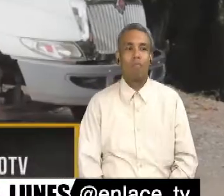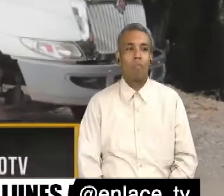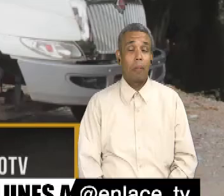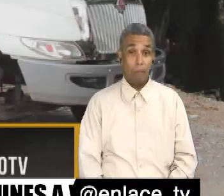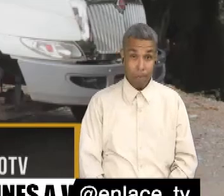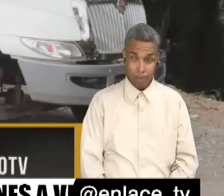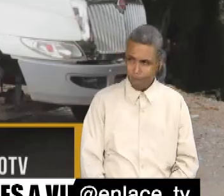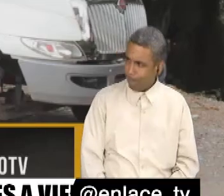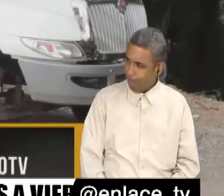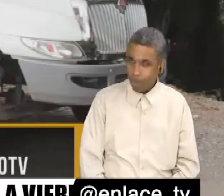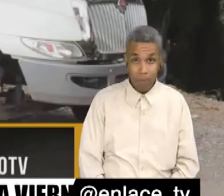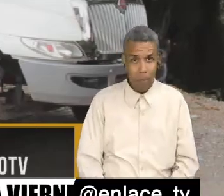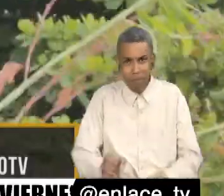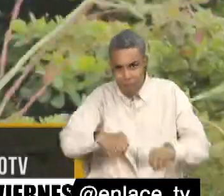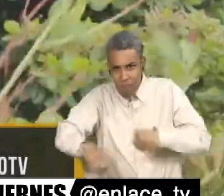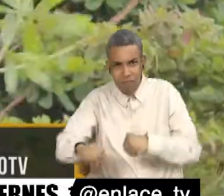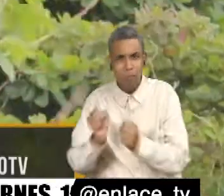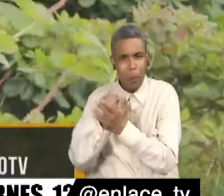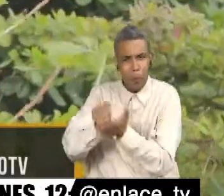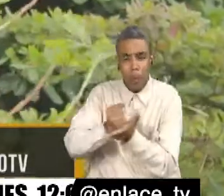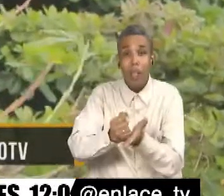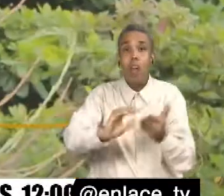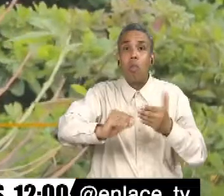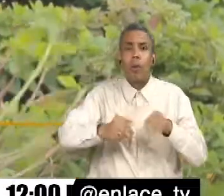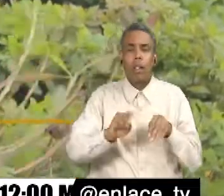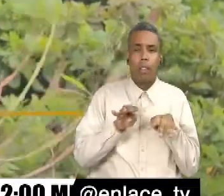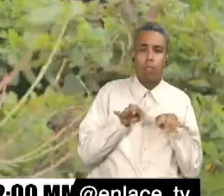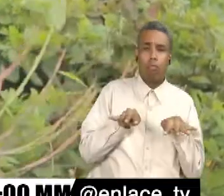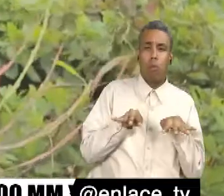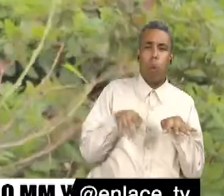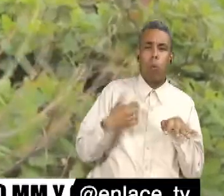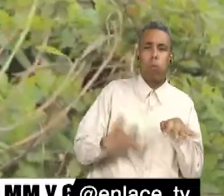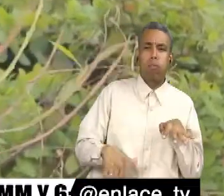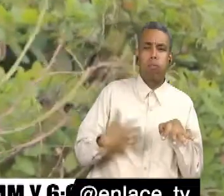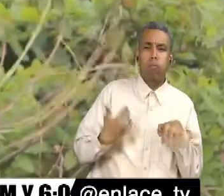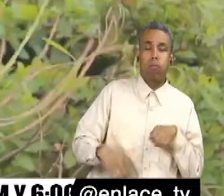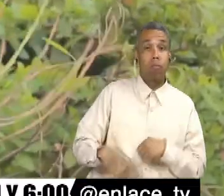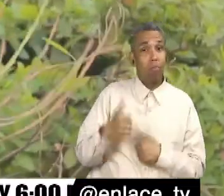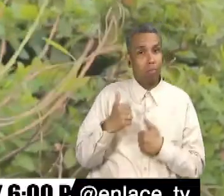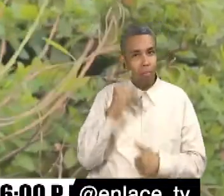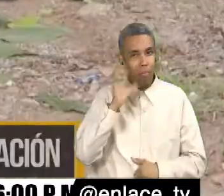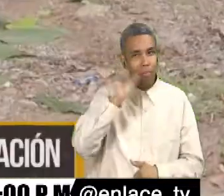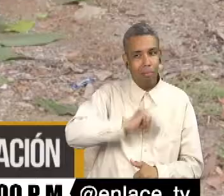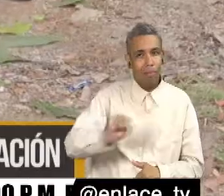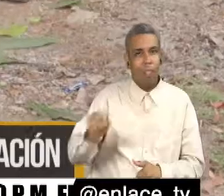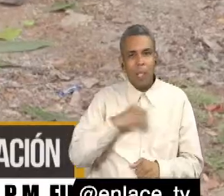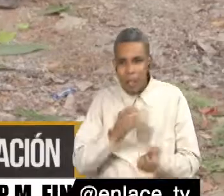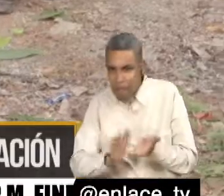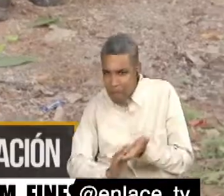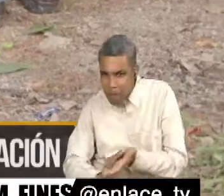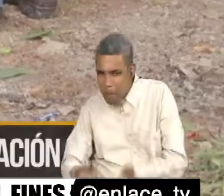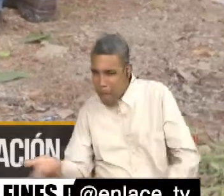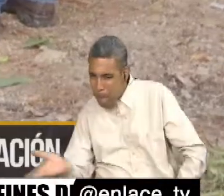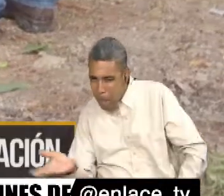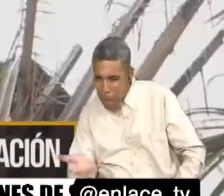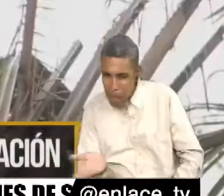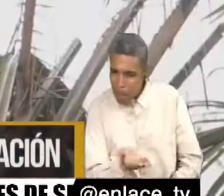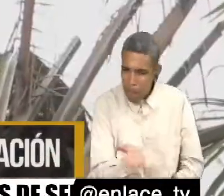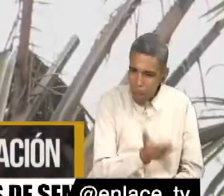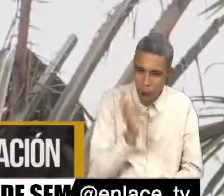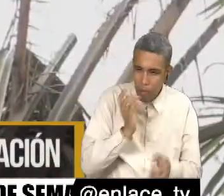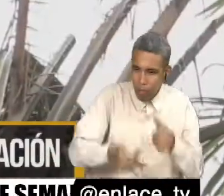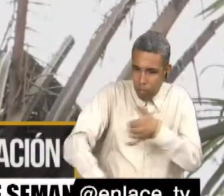con excelentes resultados a la vista de toda la comunidad, se desarrolló la intervención de la zona del malecón, una estrategia articulada desde